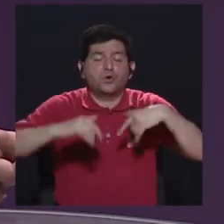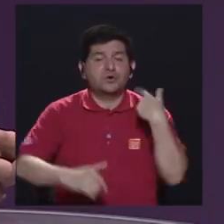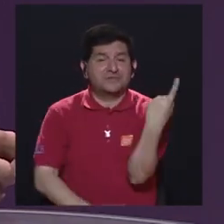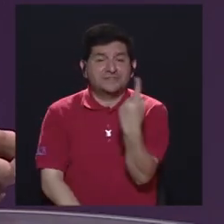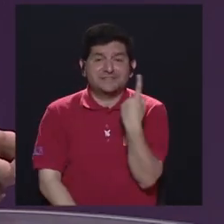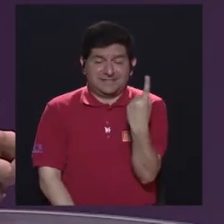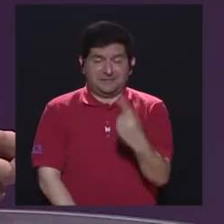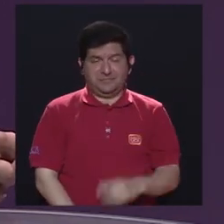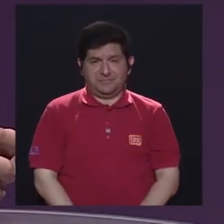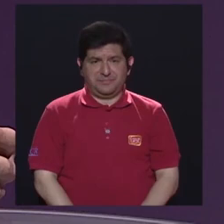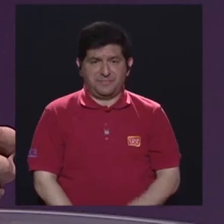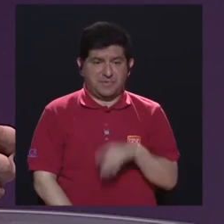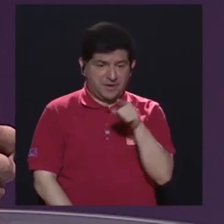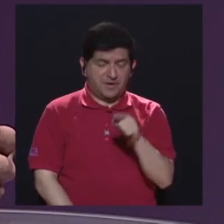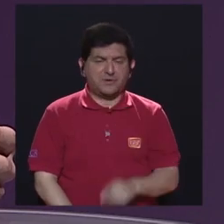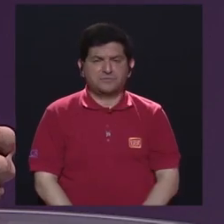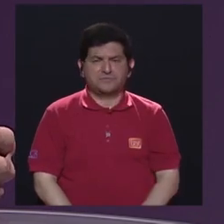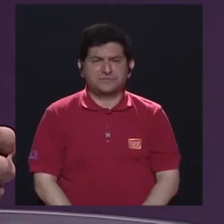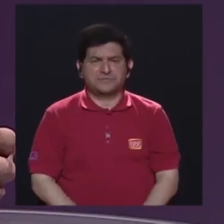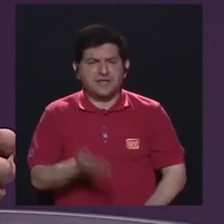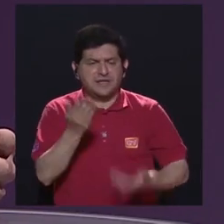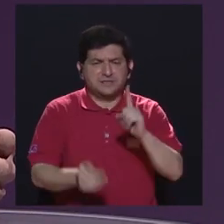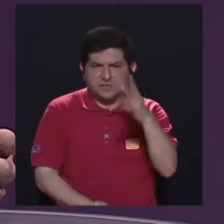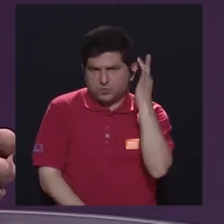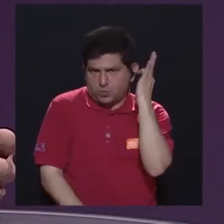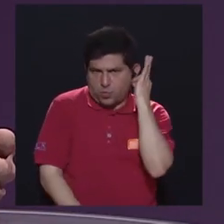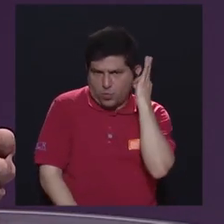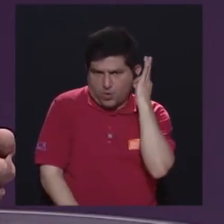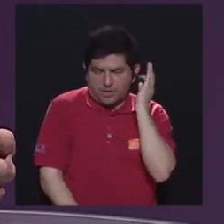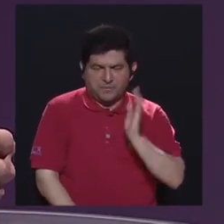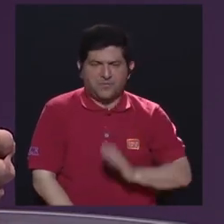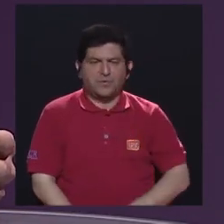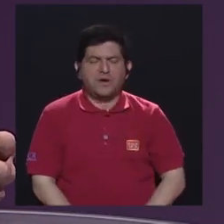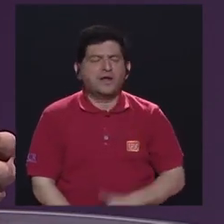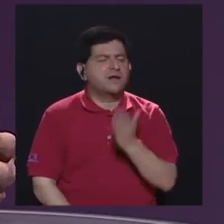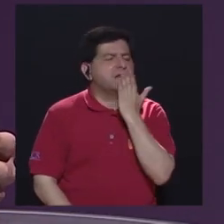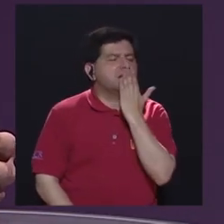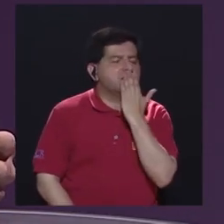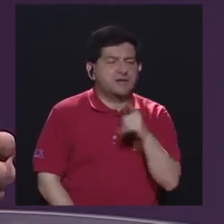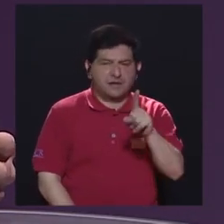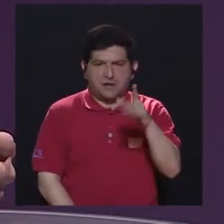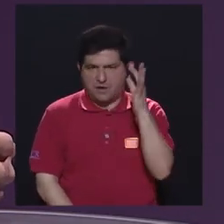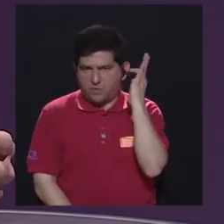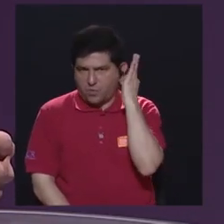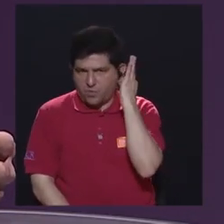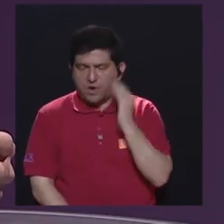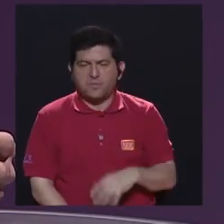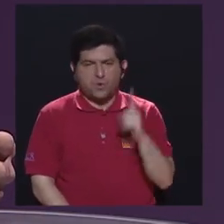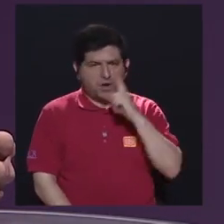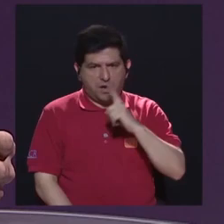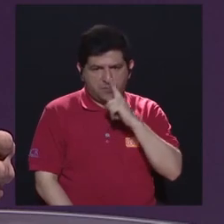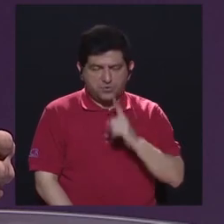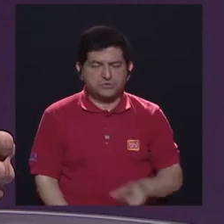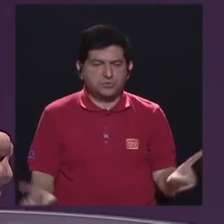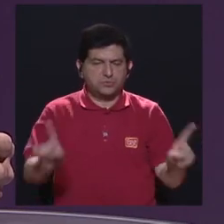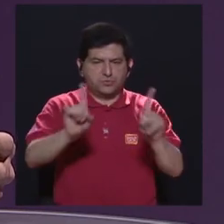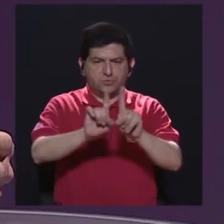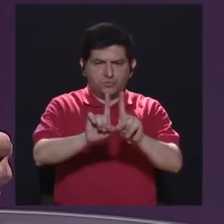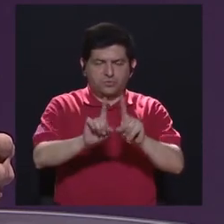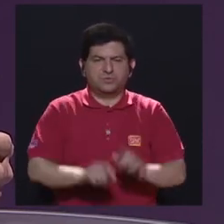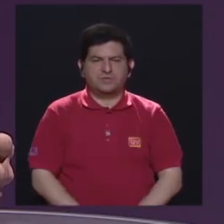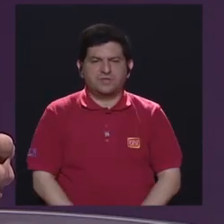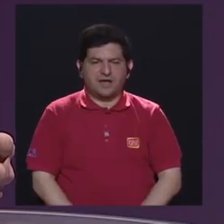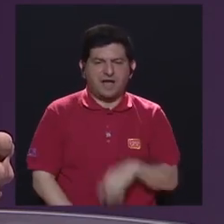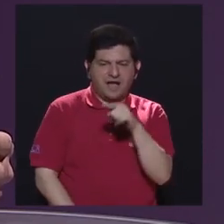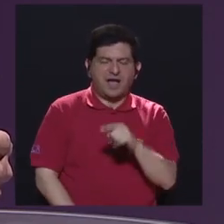siempre, si pones una feminista, a una mujer indígena y una mujer prostituta al lado, la cuestionada